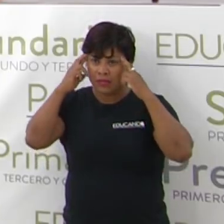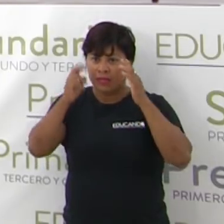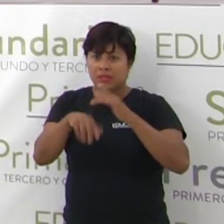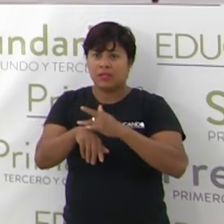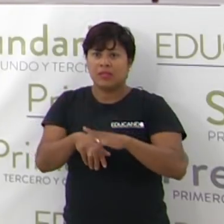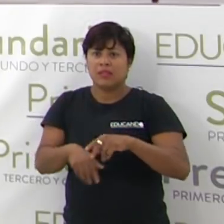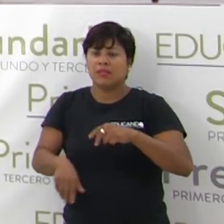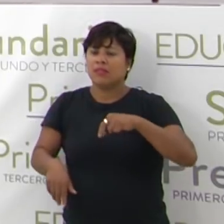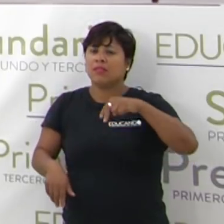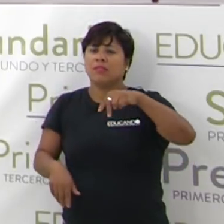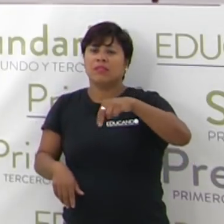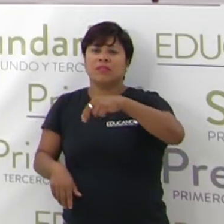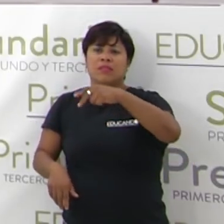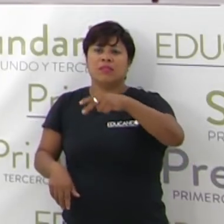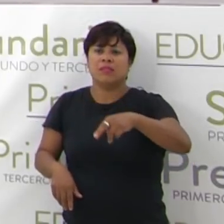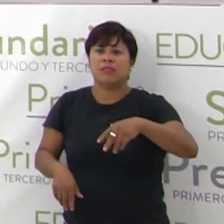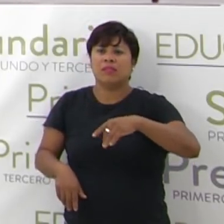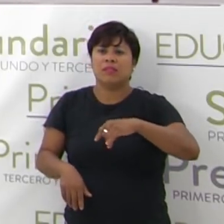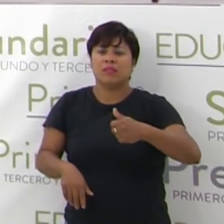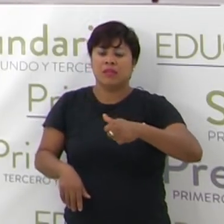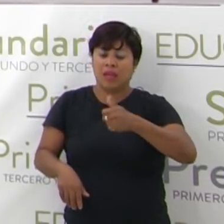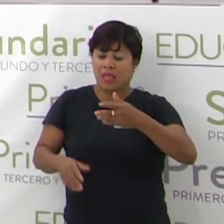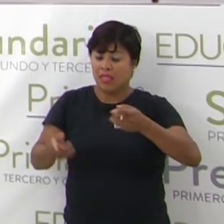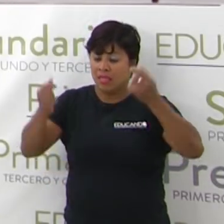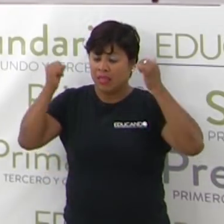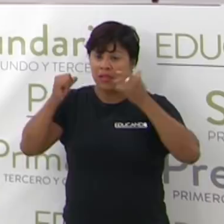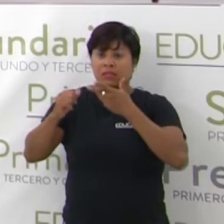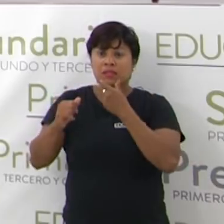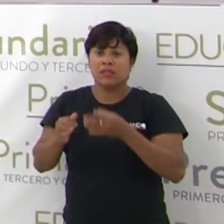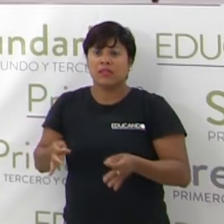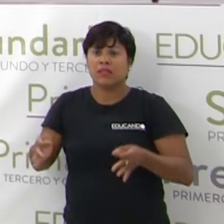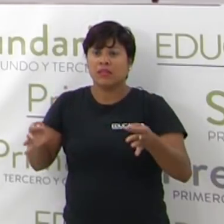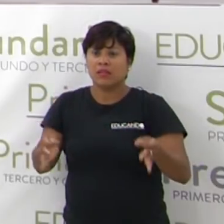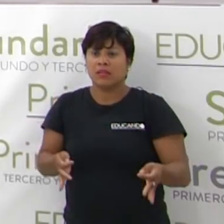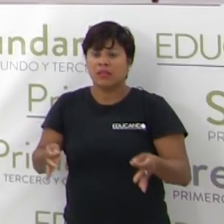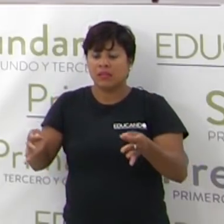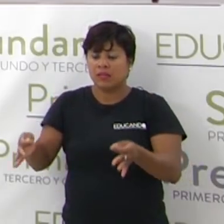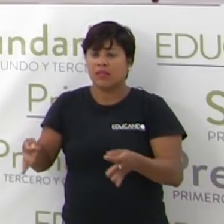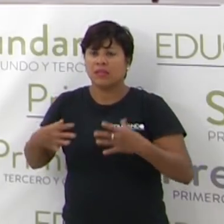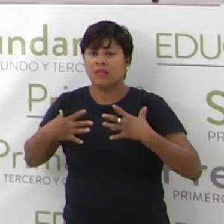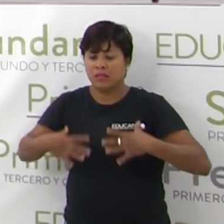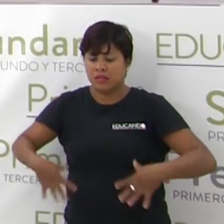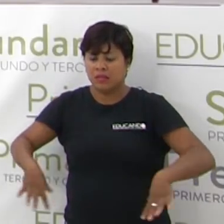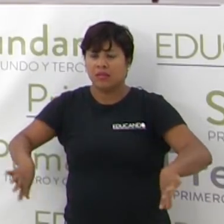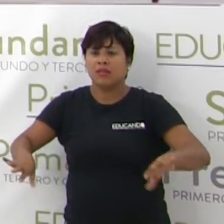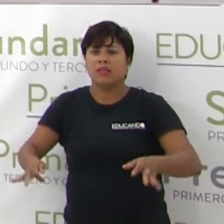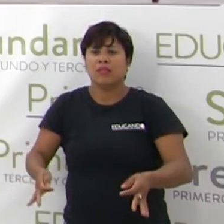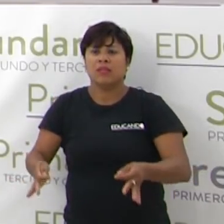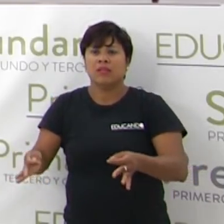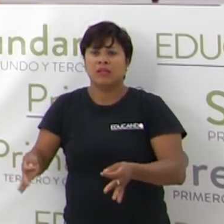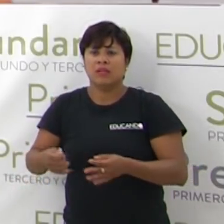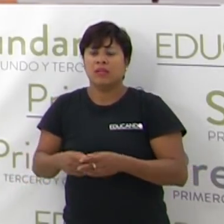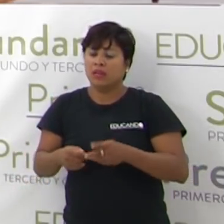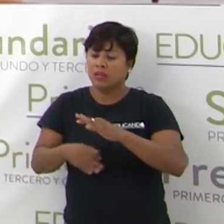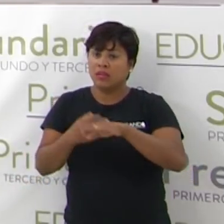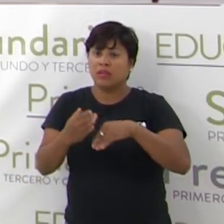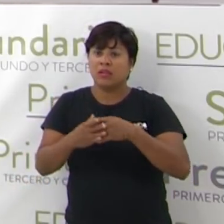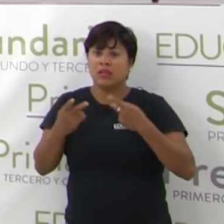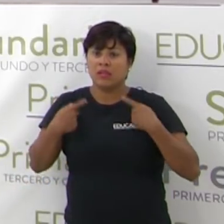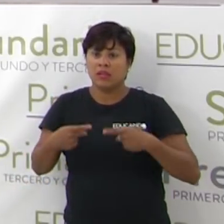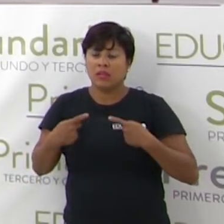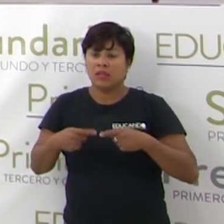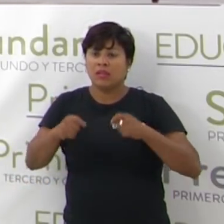ahí va el rey. Y atrás de él los cancilleres como que iban agarrando el manto. Y toda la gente